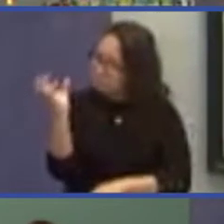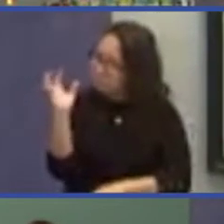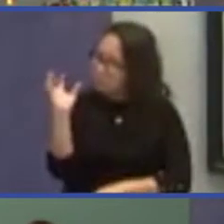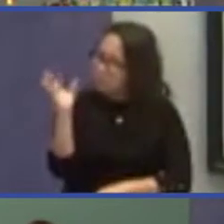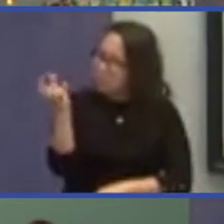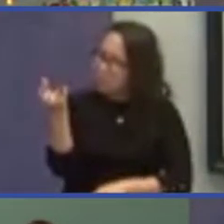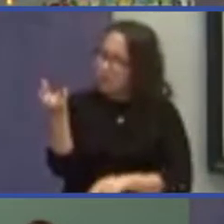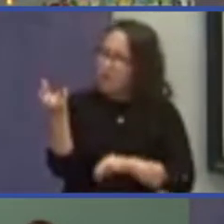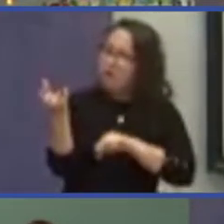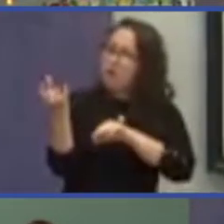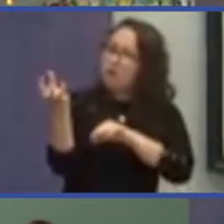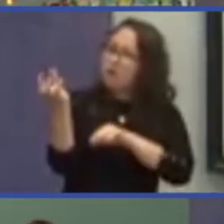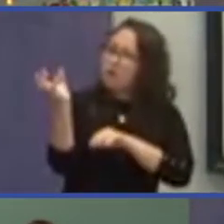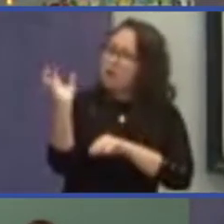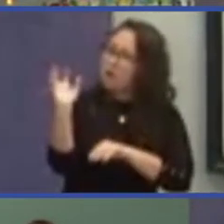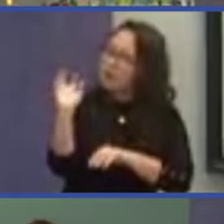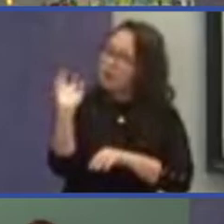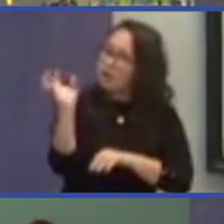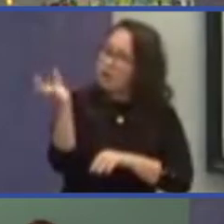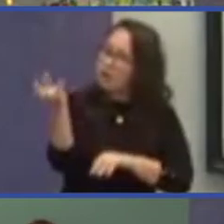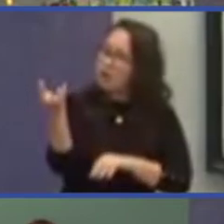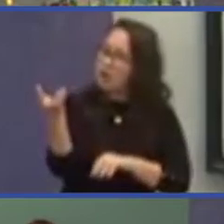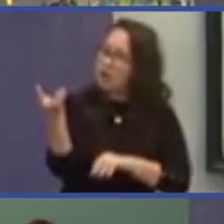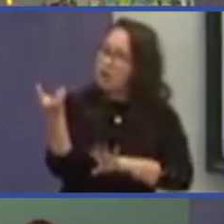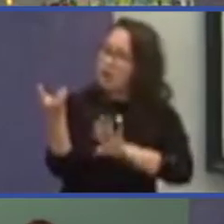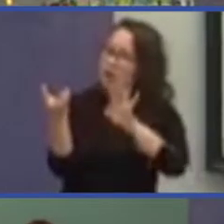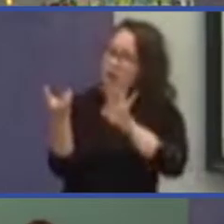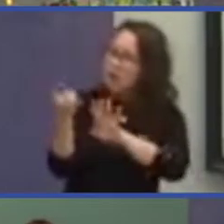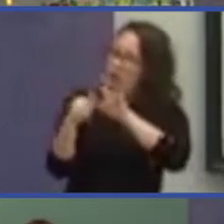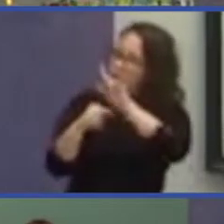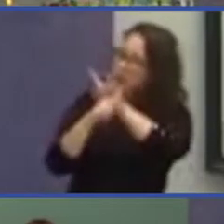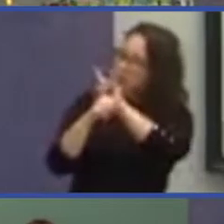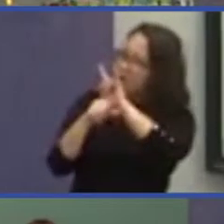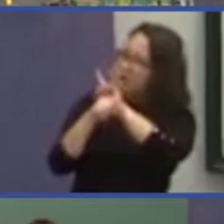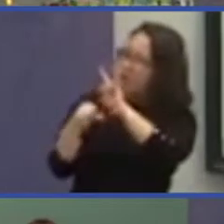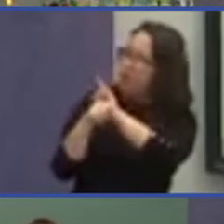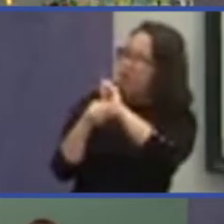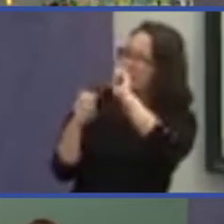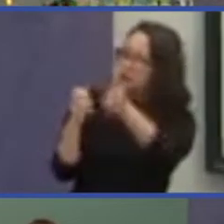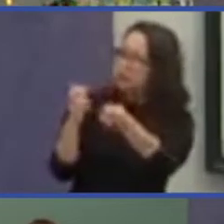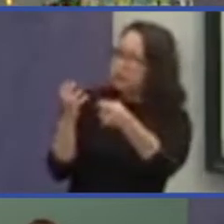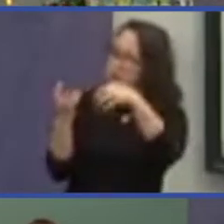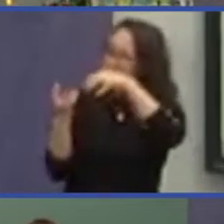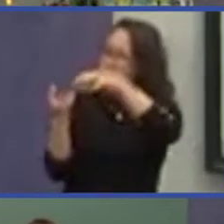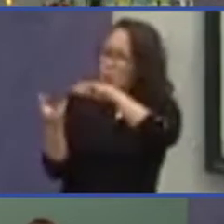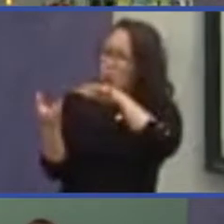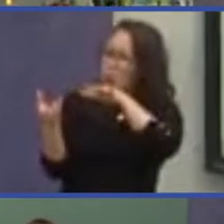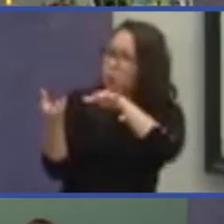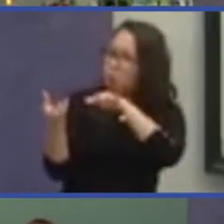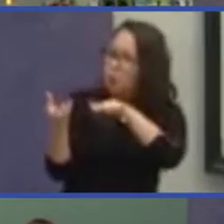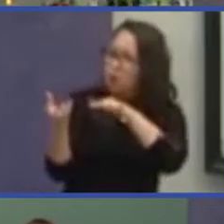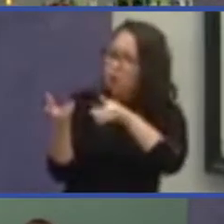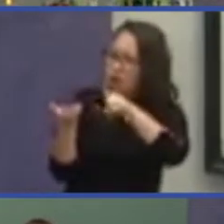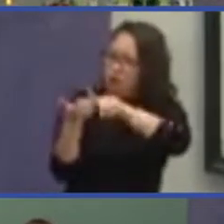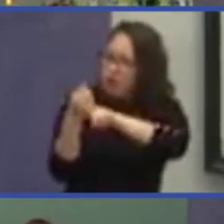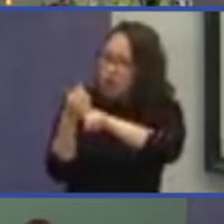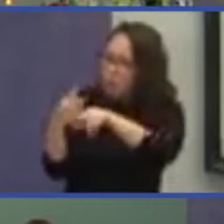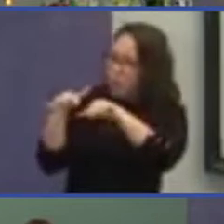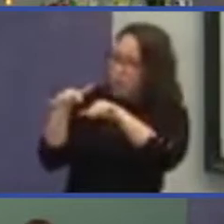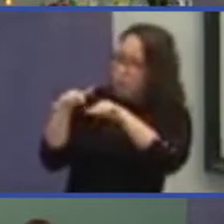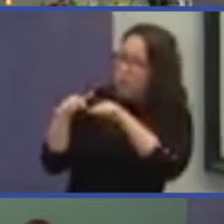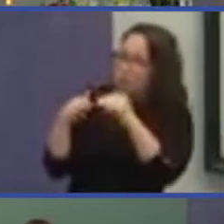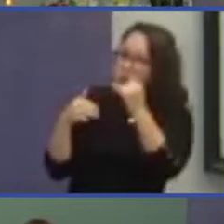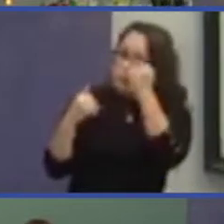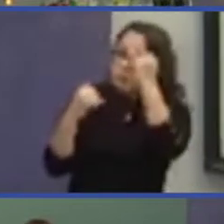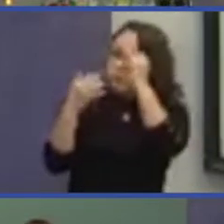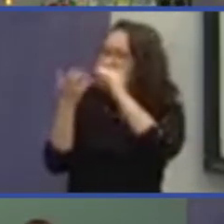movimiento era una ilusión producida por los vertiginosos espectáculos que encerraba el diámetro de la